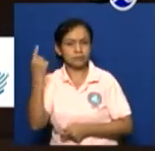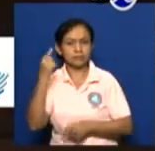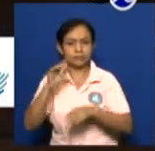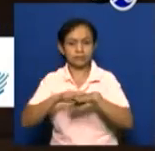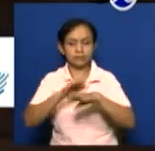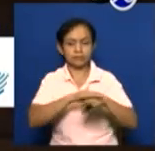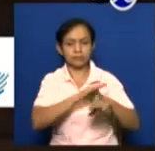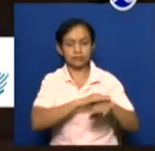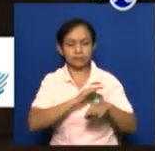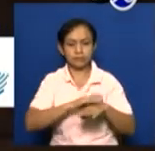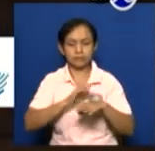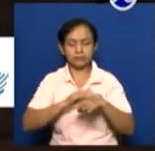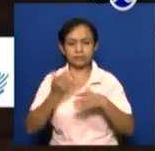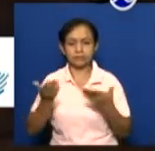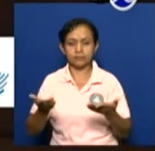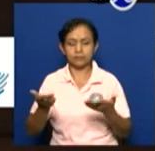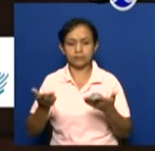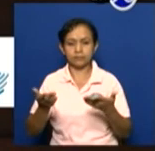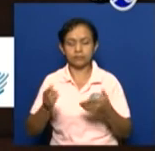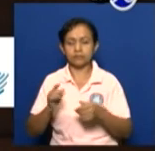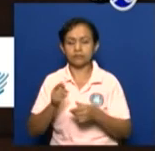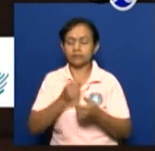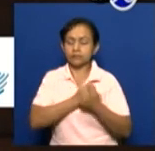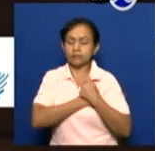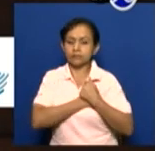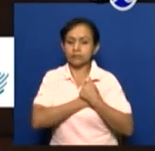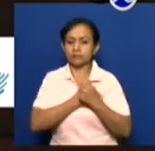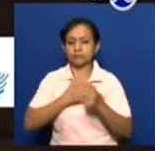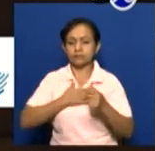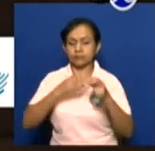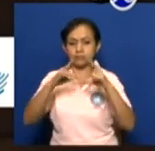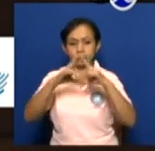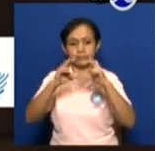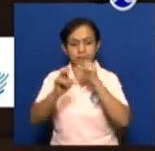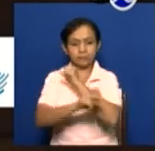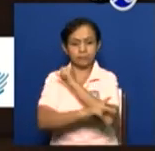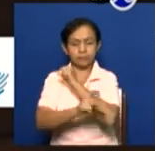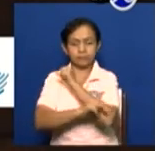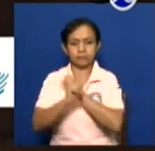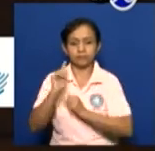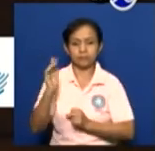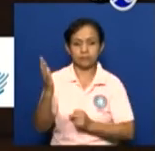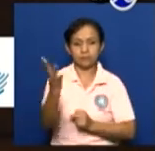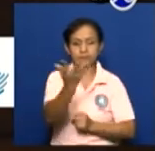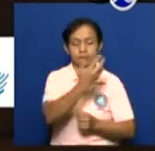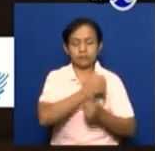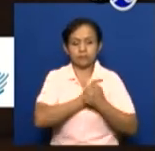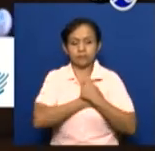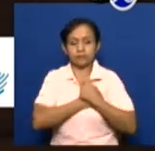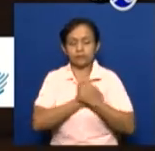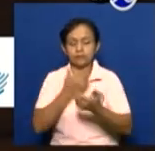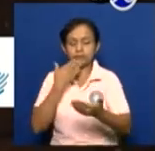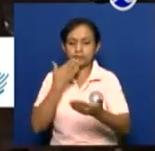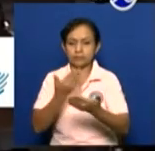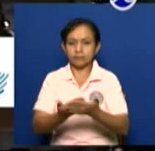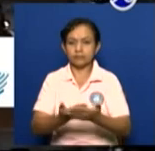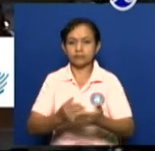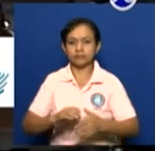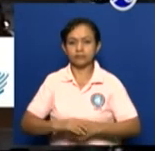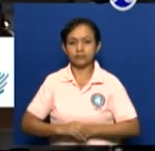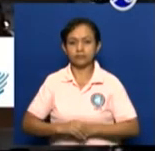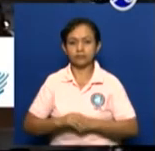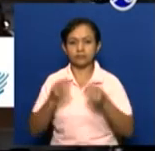de Sandino. El amor a mi patria lo he puesto sobre todos los amores. Gracias.